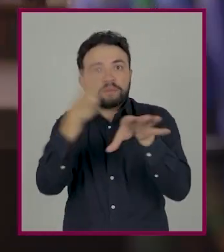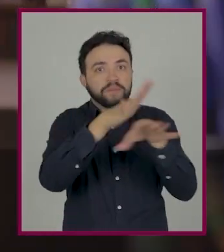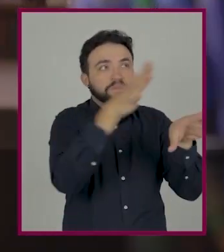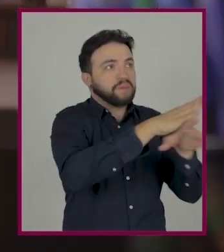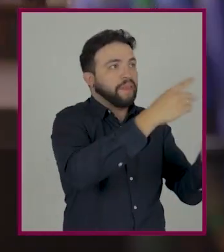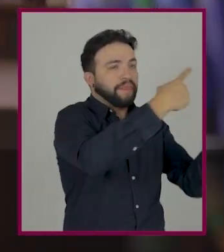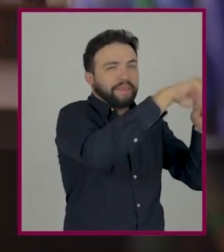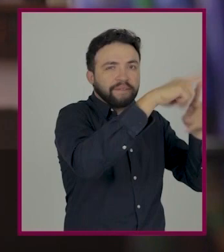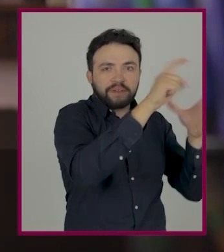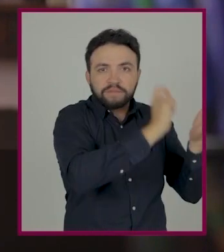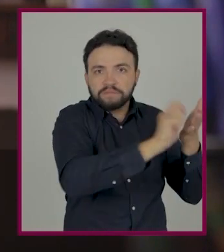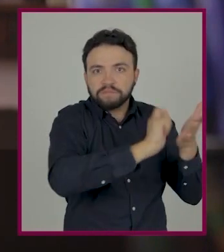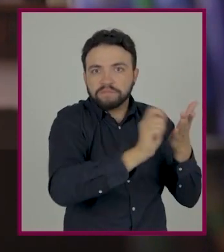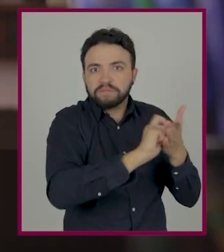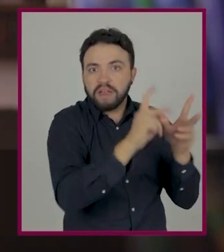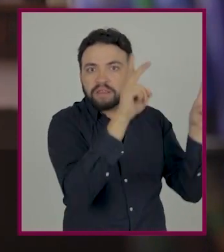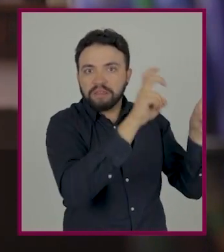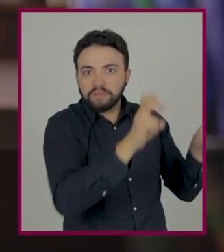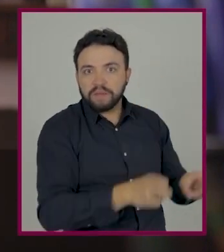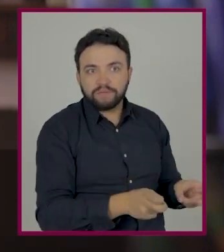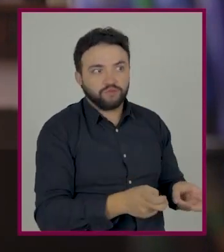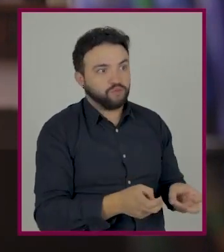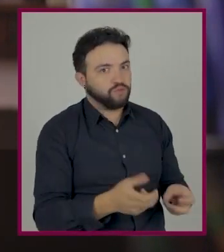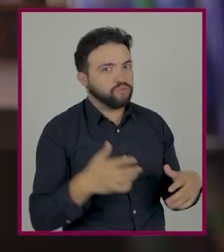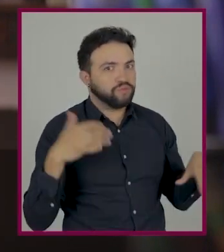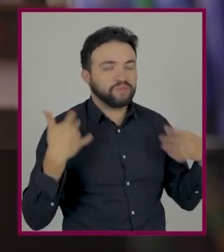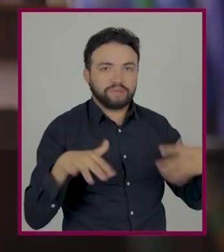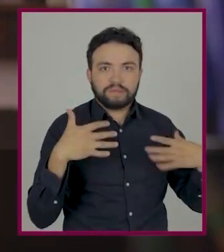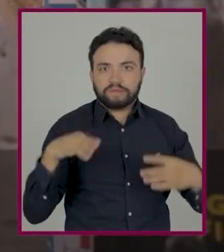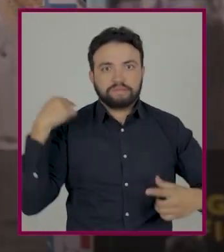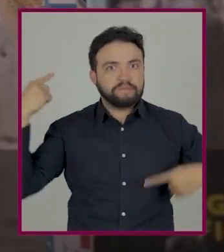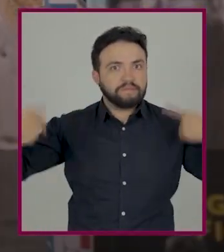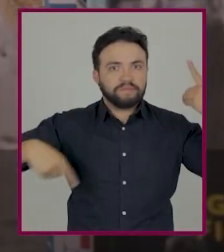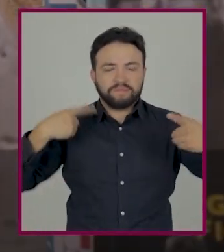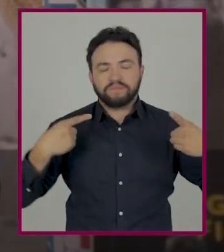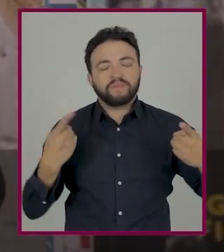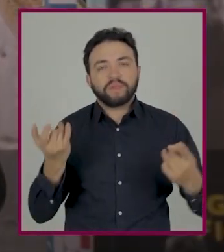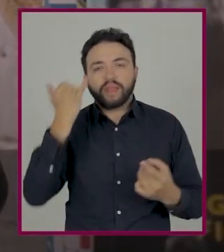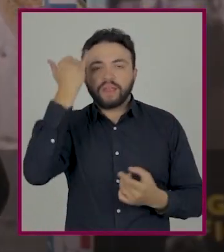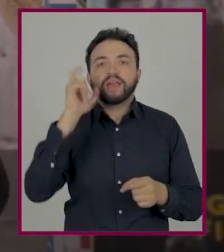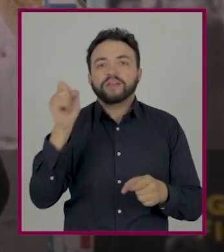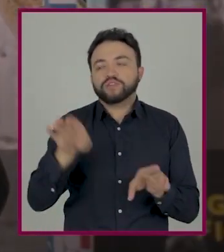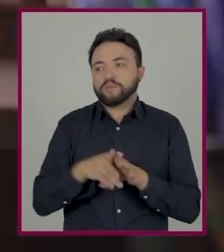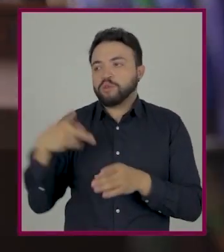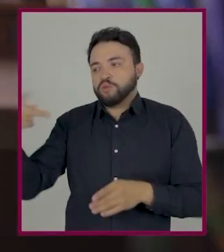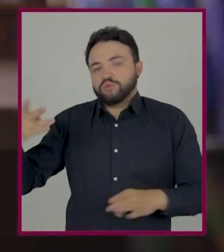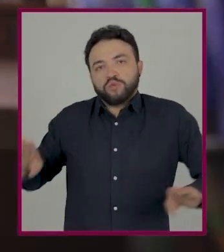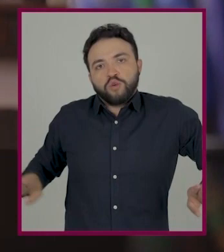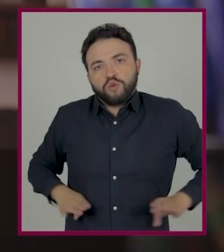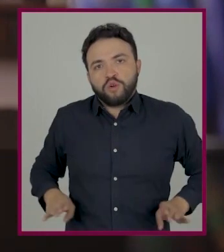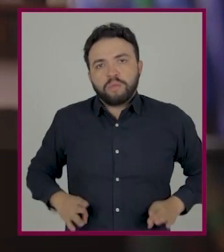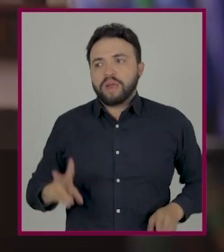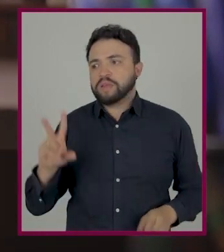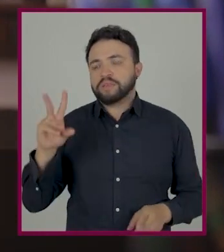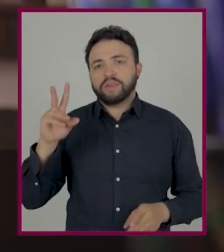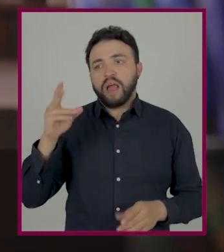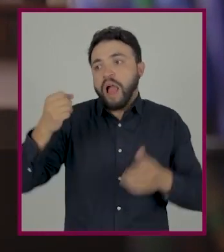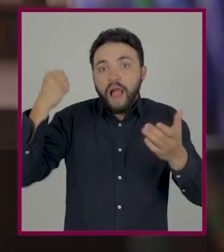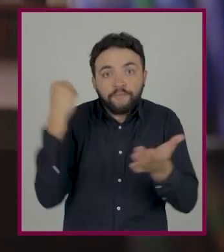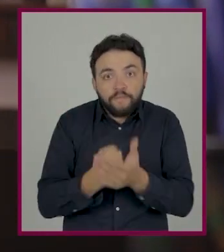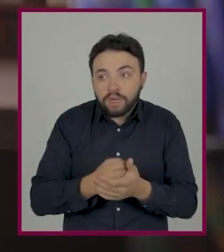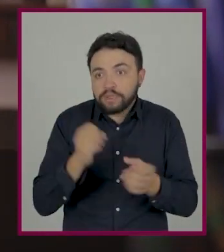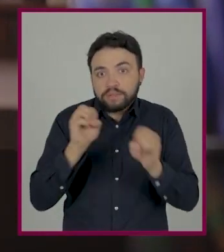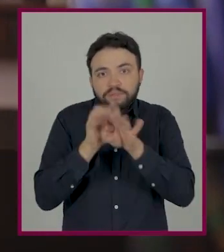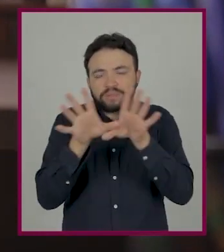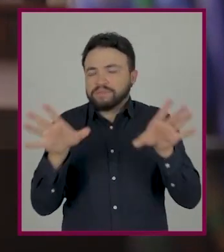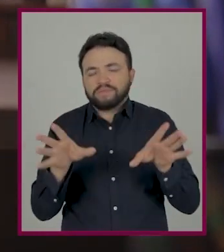texto y quizás hasta complementarlo con corrientes literarias. Suena que será una cosa súper loca. Pues la idea es que te funcione y te